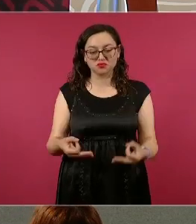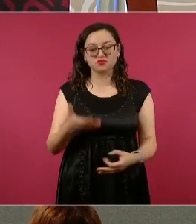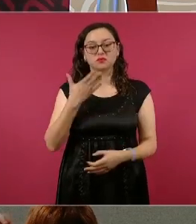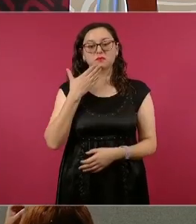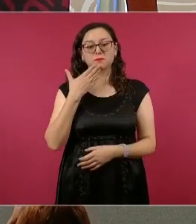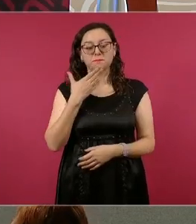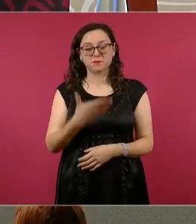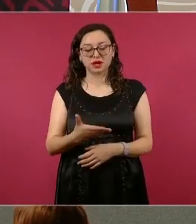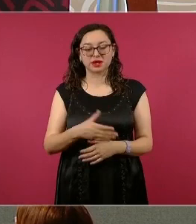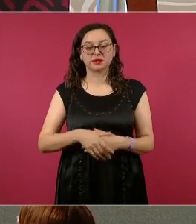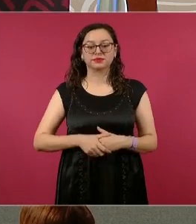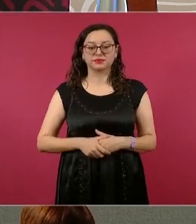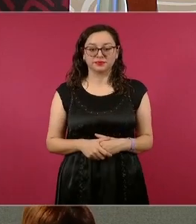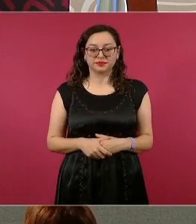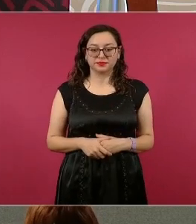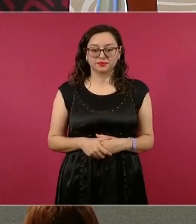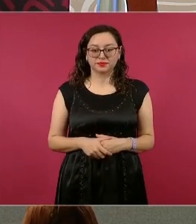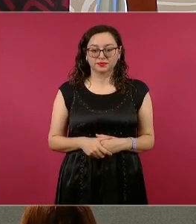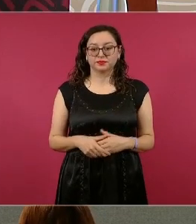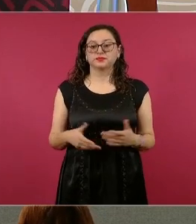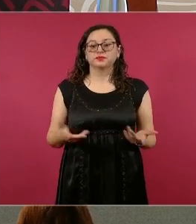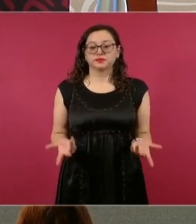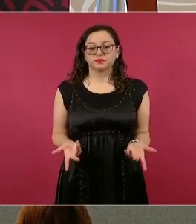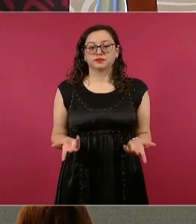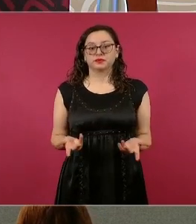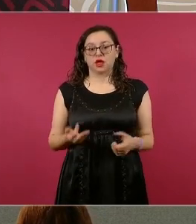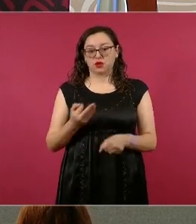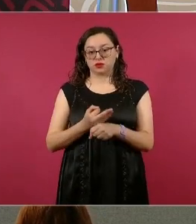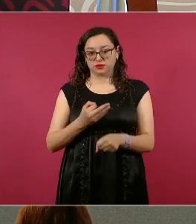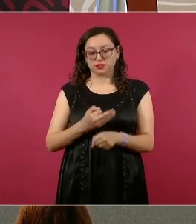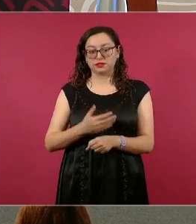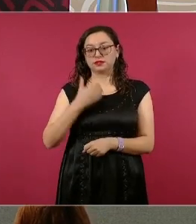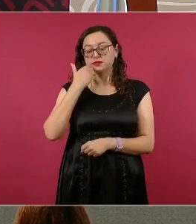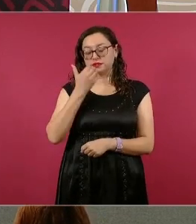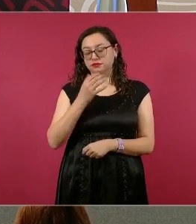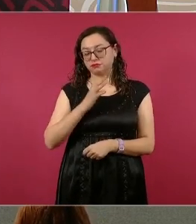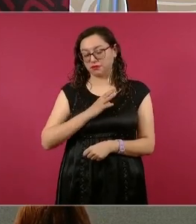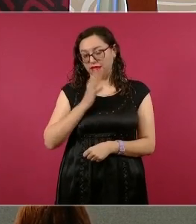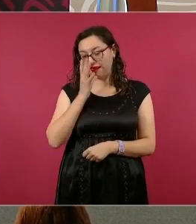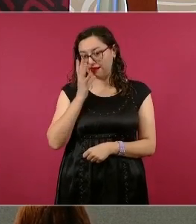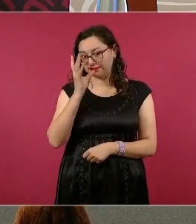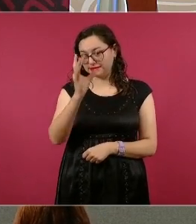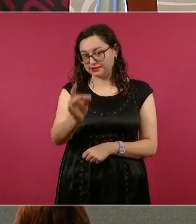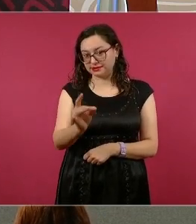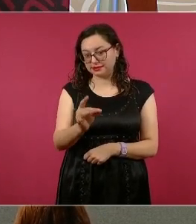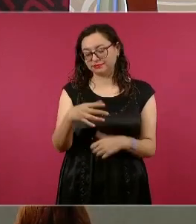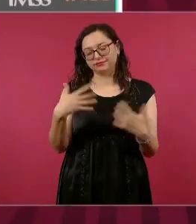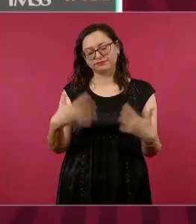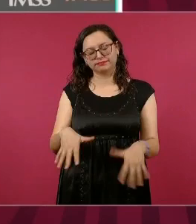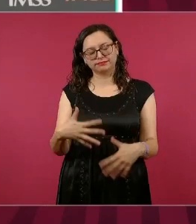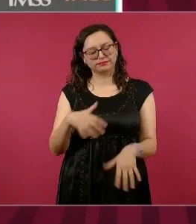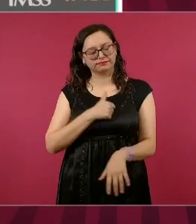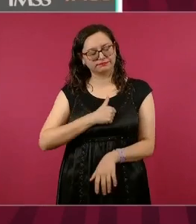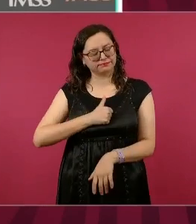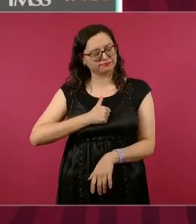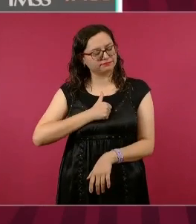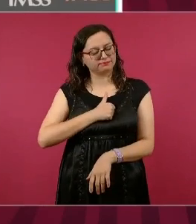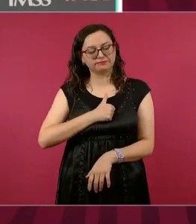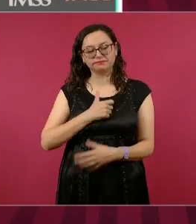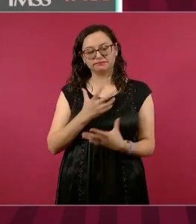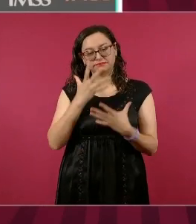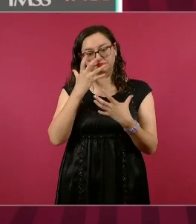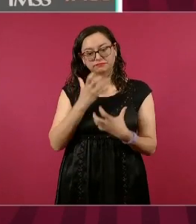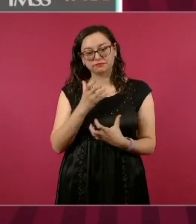Permítanme, a través de este conducto, enviar también mi más sentido pésame por el fallecimiento de la